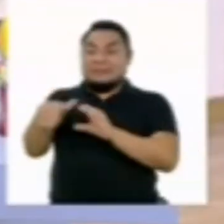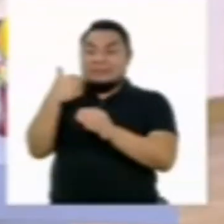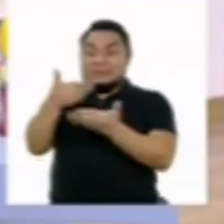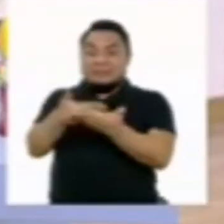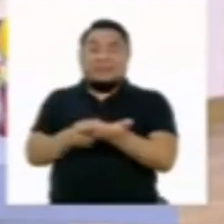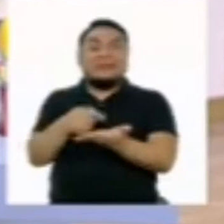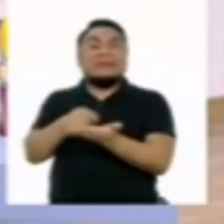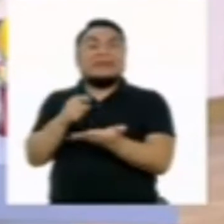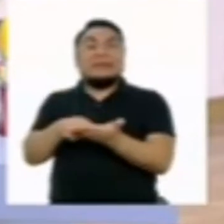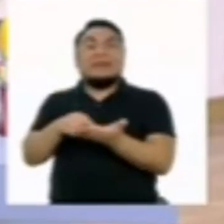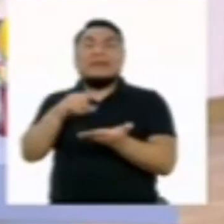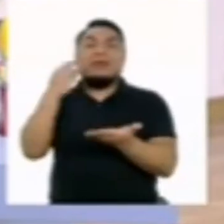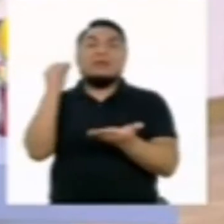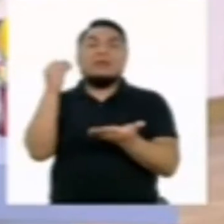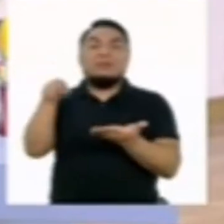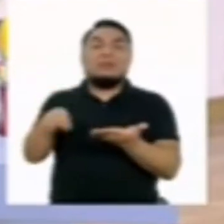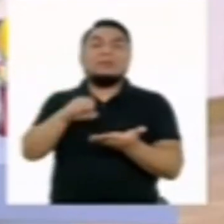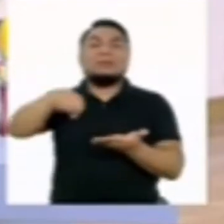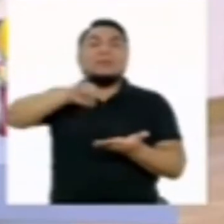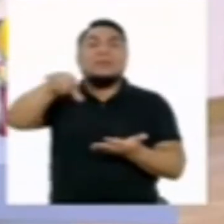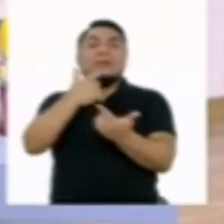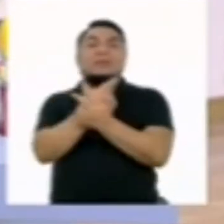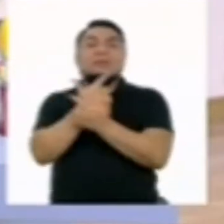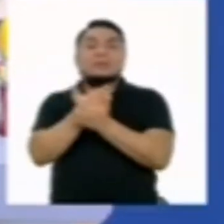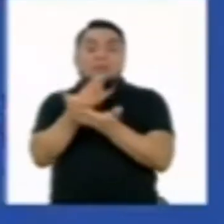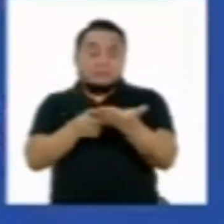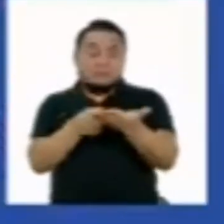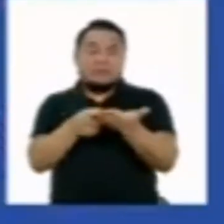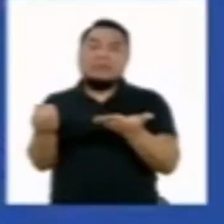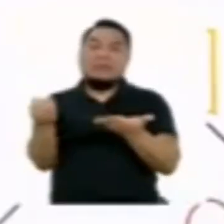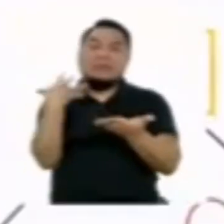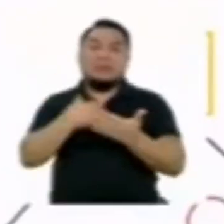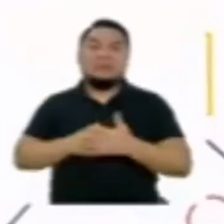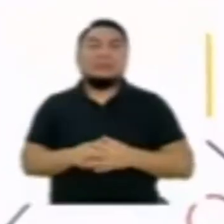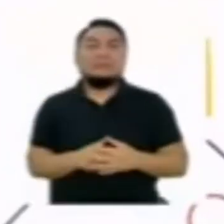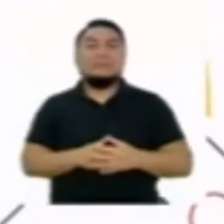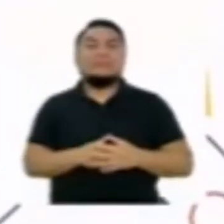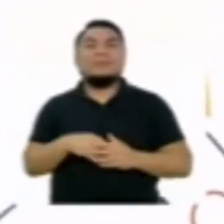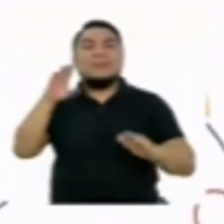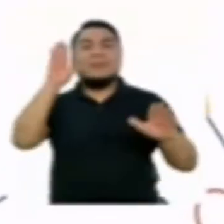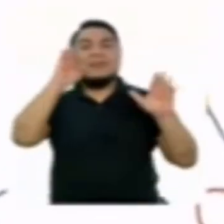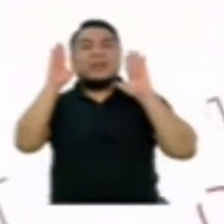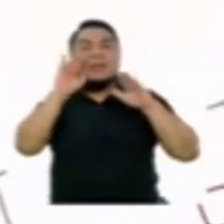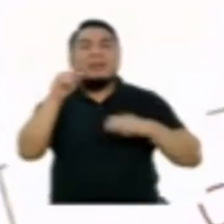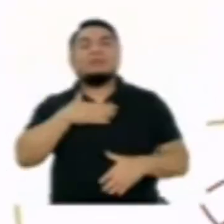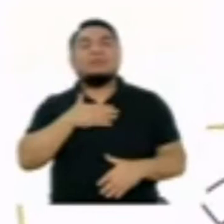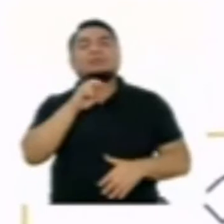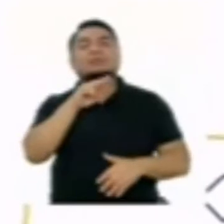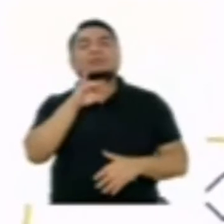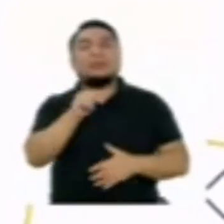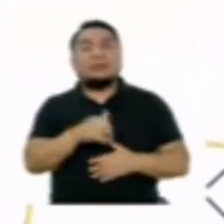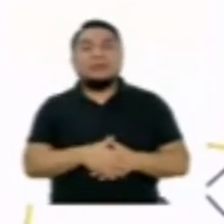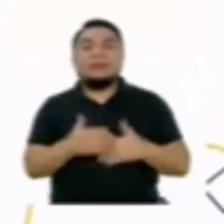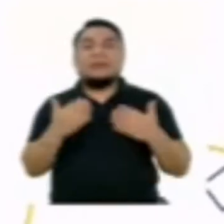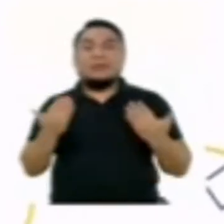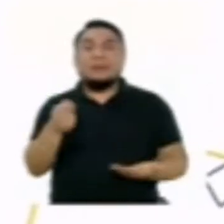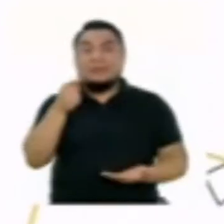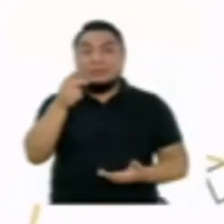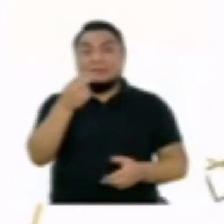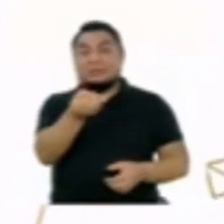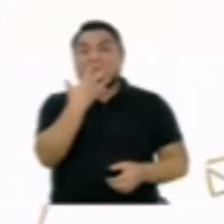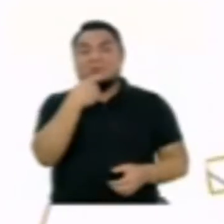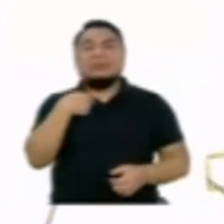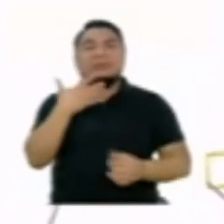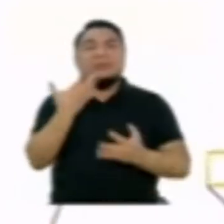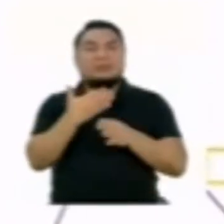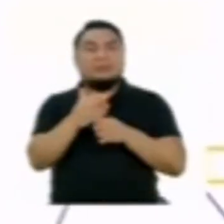llegar el mensaje de un adolescente de San Juan del Lurigancho. Nos cuenta: hola Yanira, soy Susana. Sobre lo que cuentas,